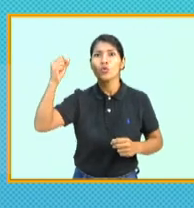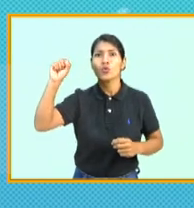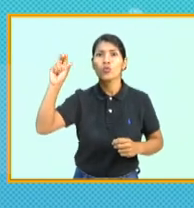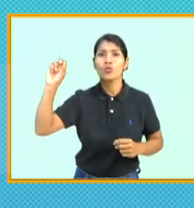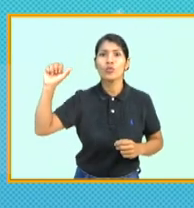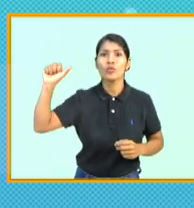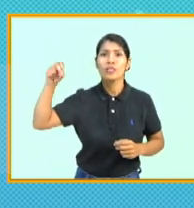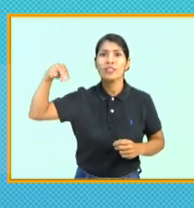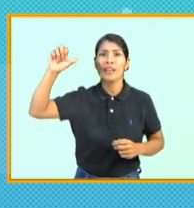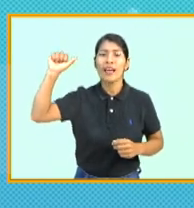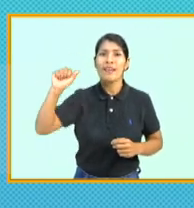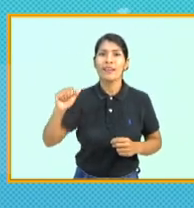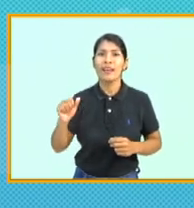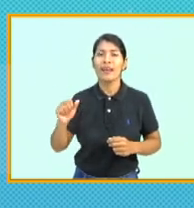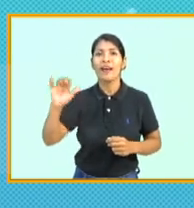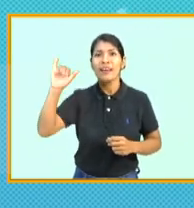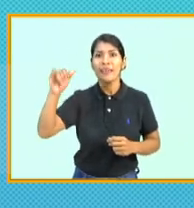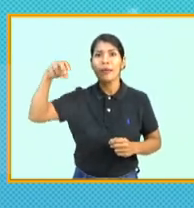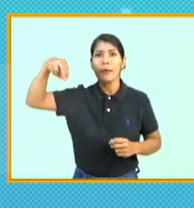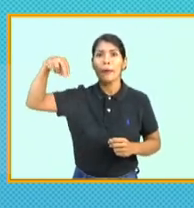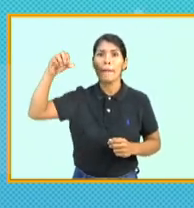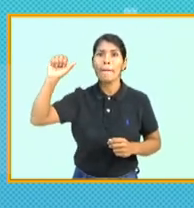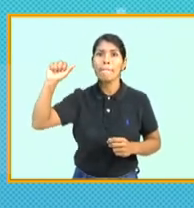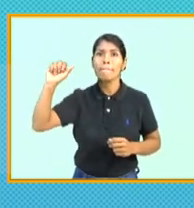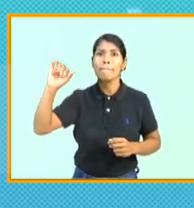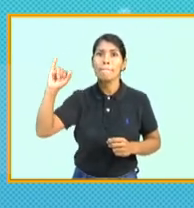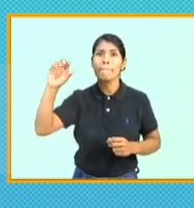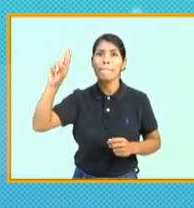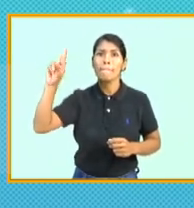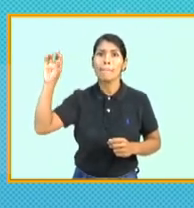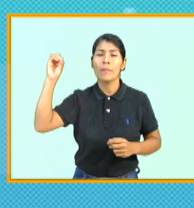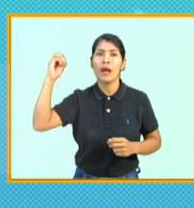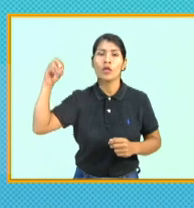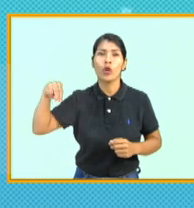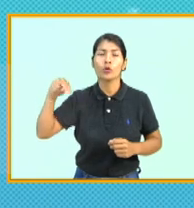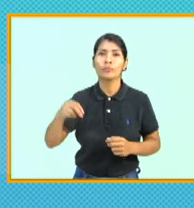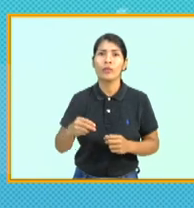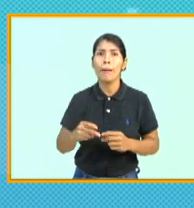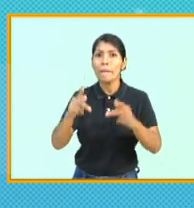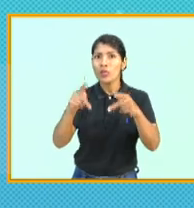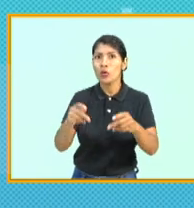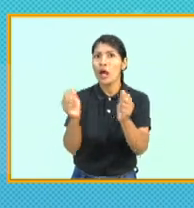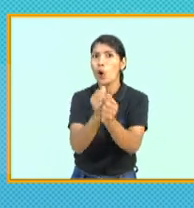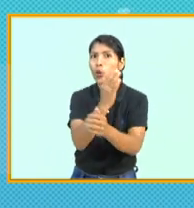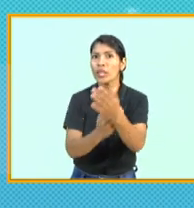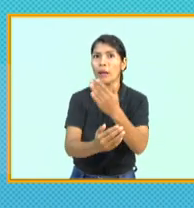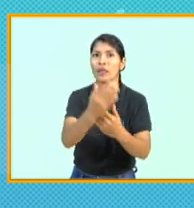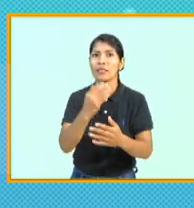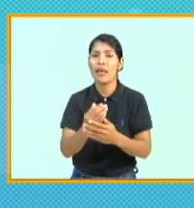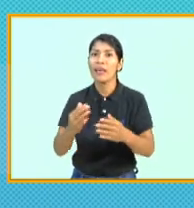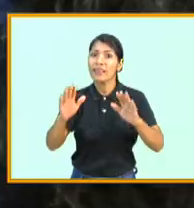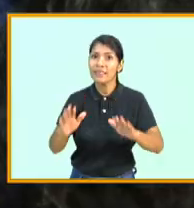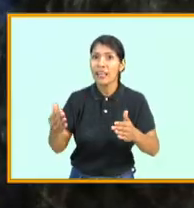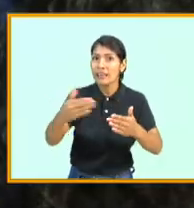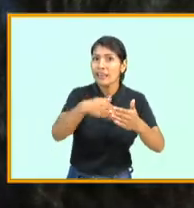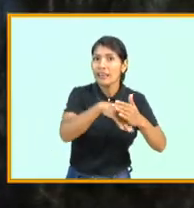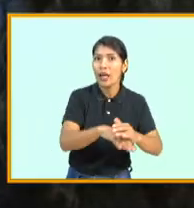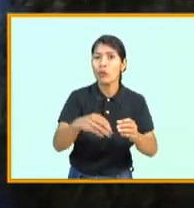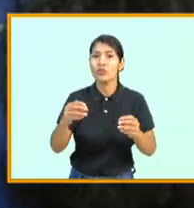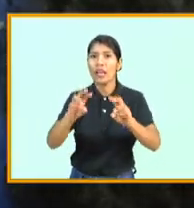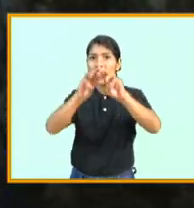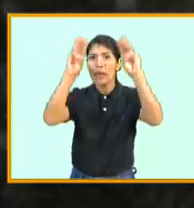y Myron Saez, dos jóvenes con discapacidad que están integrados en el mundo laboral.